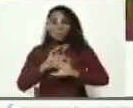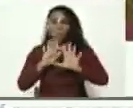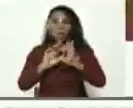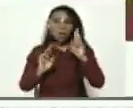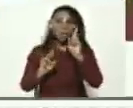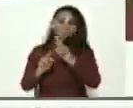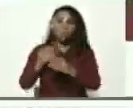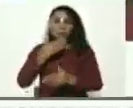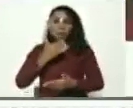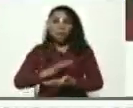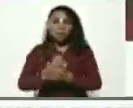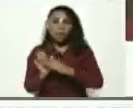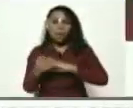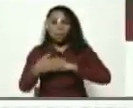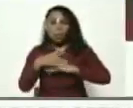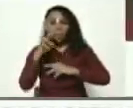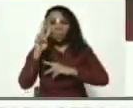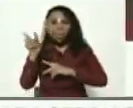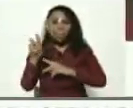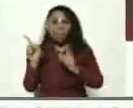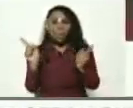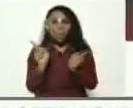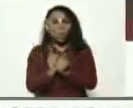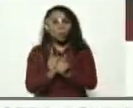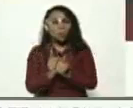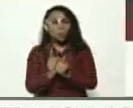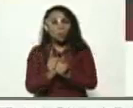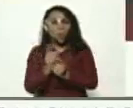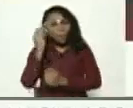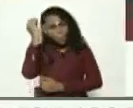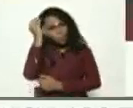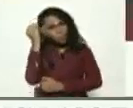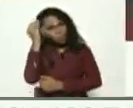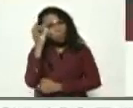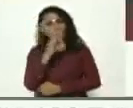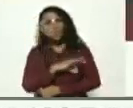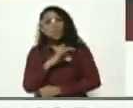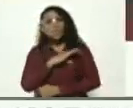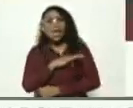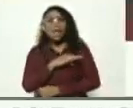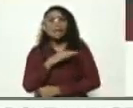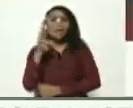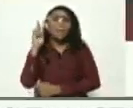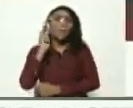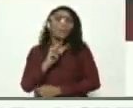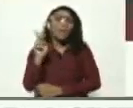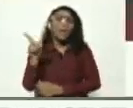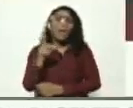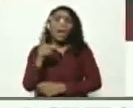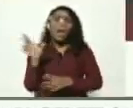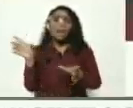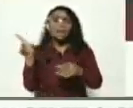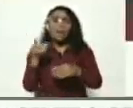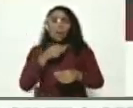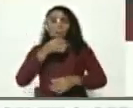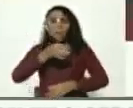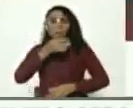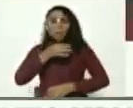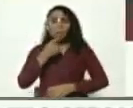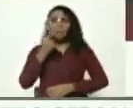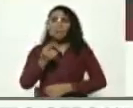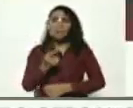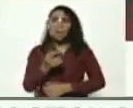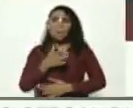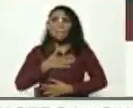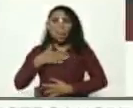de Jamaica. Ahora veamos brevemente el pensamiento social de Bolívar en el discurso de Angostura. Dice: